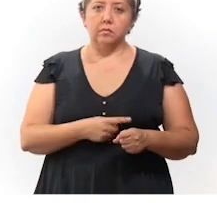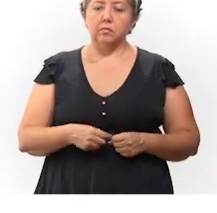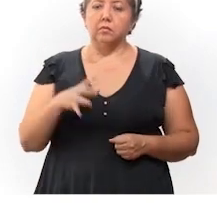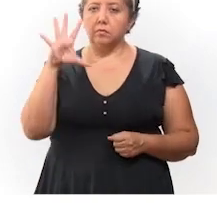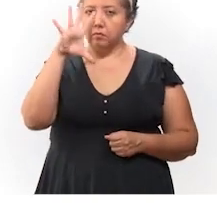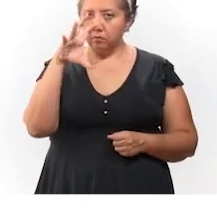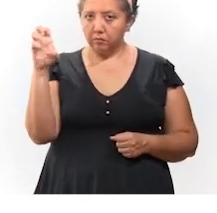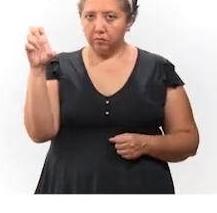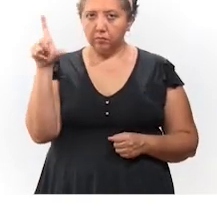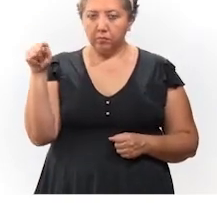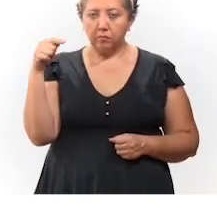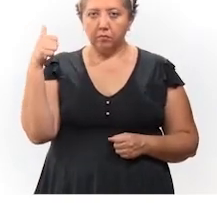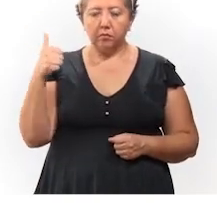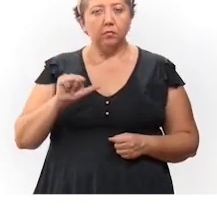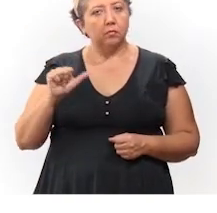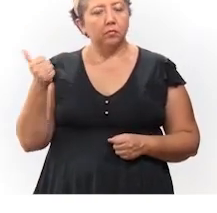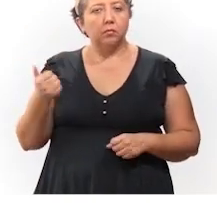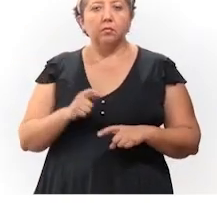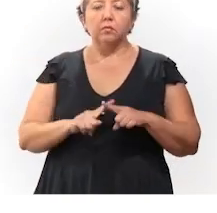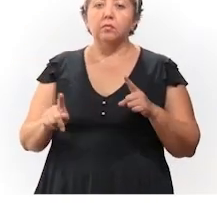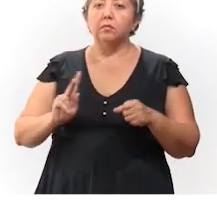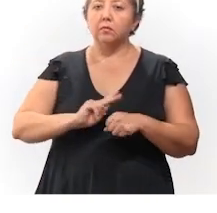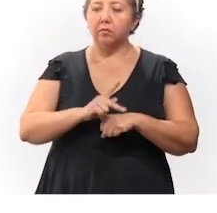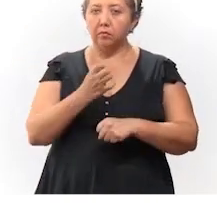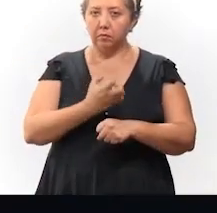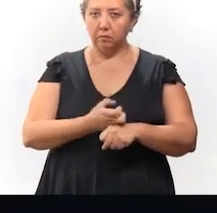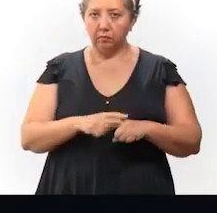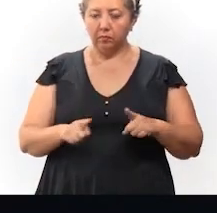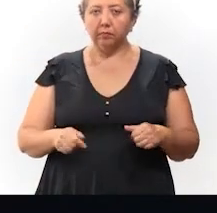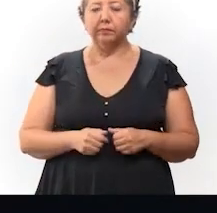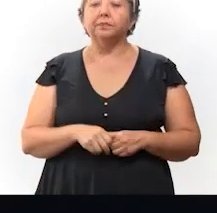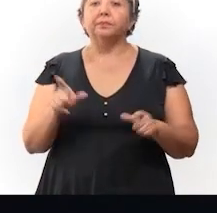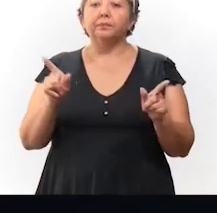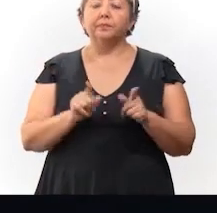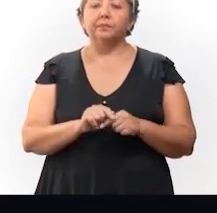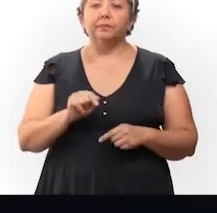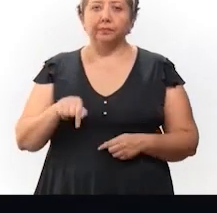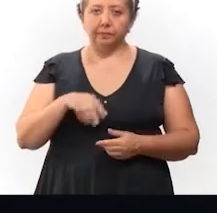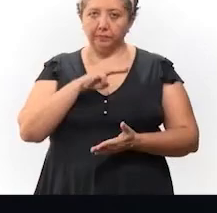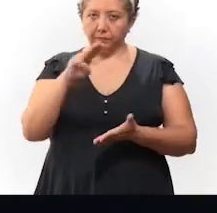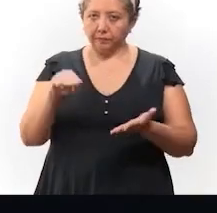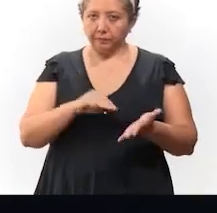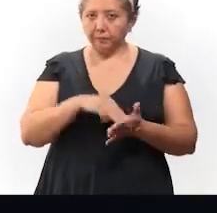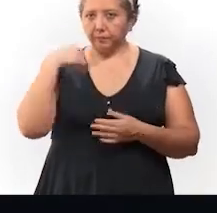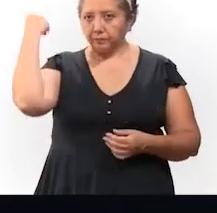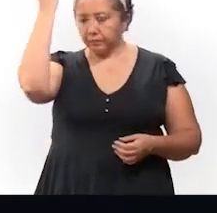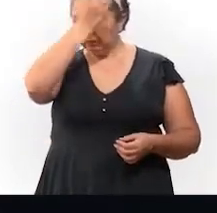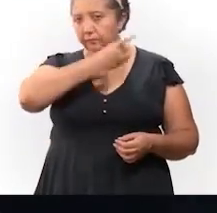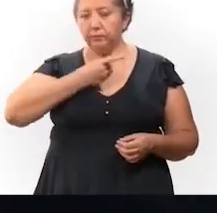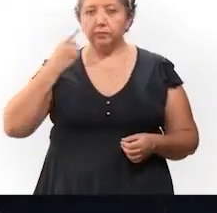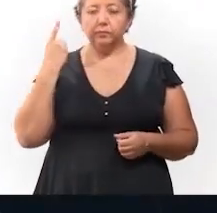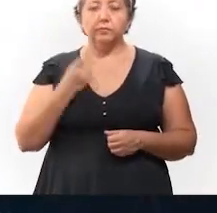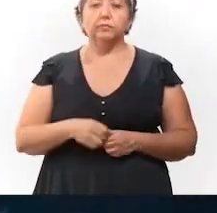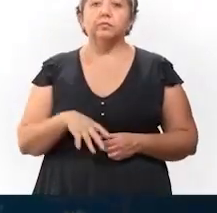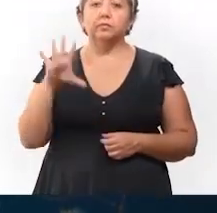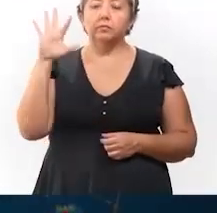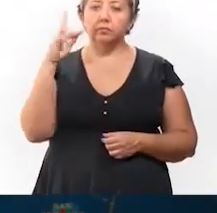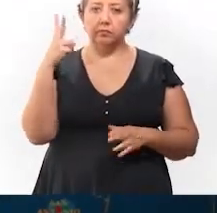positivos, 576 son de otro país u otro estado. Específicamente, en Mérida se han diagnosticado